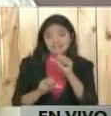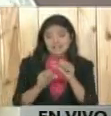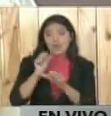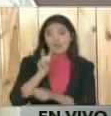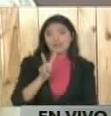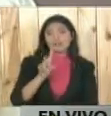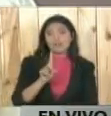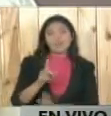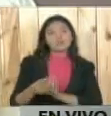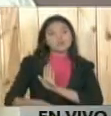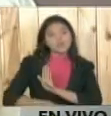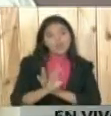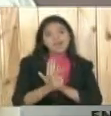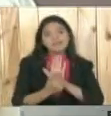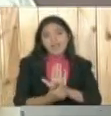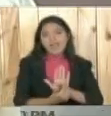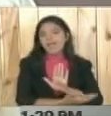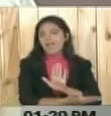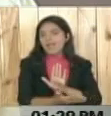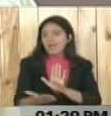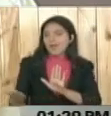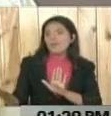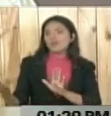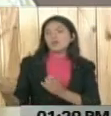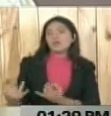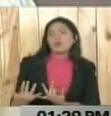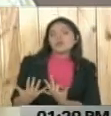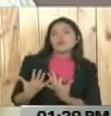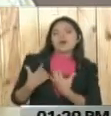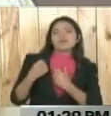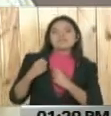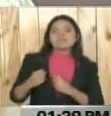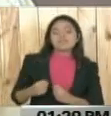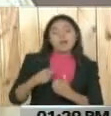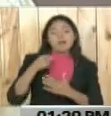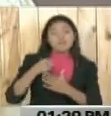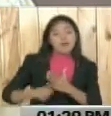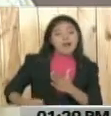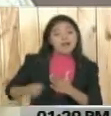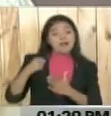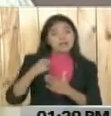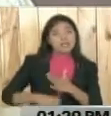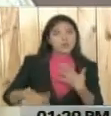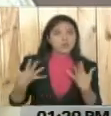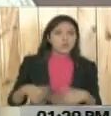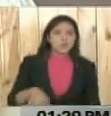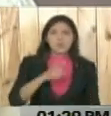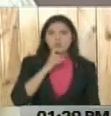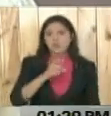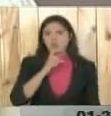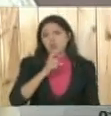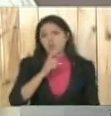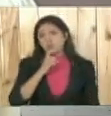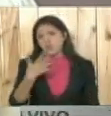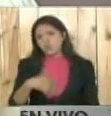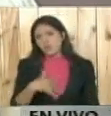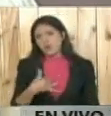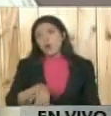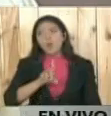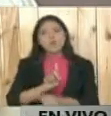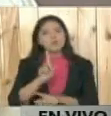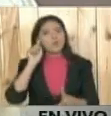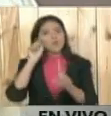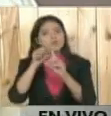dando ejemplos, abriendo caminos y llenándonos de energía en esta batalla tan compleja y dura que nos ha tocado y que tiene un solo